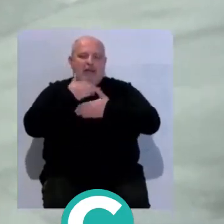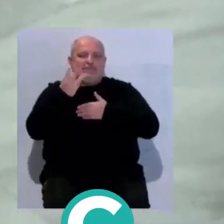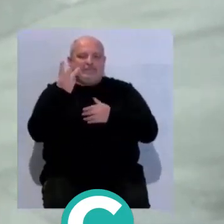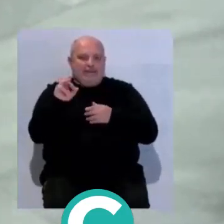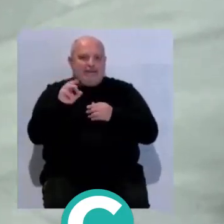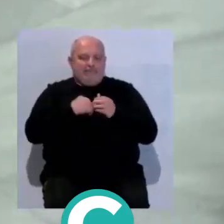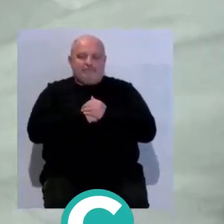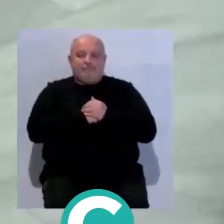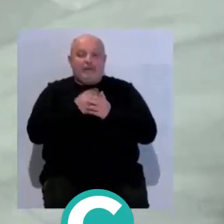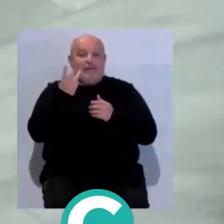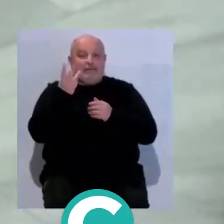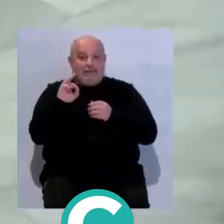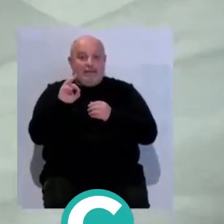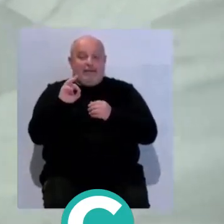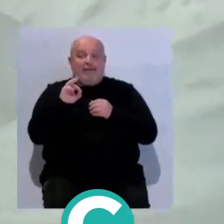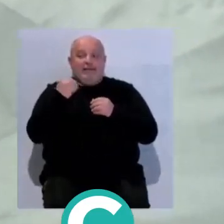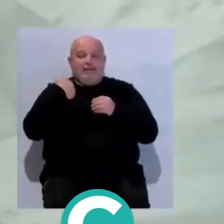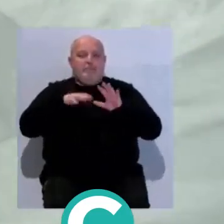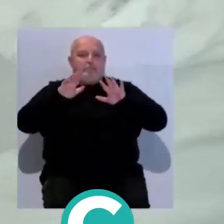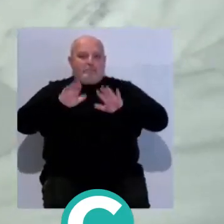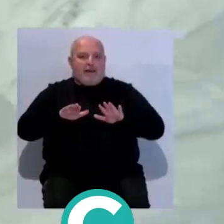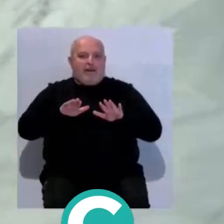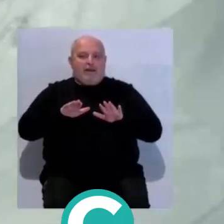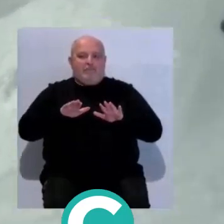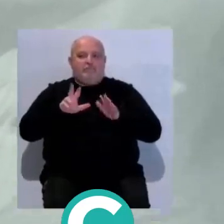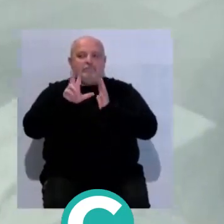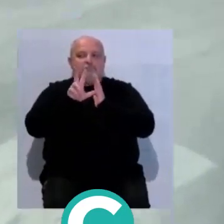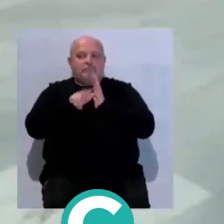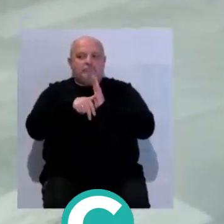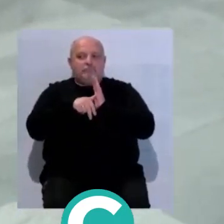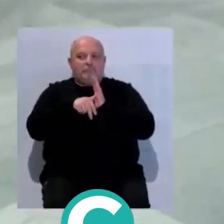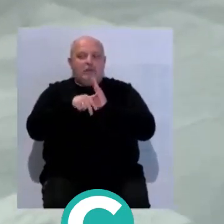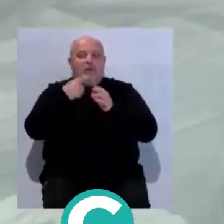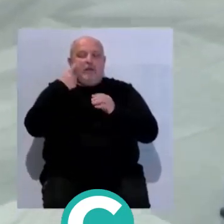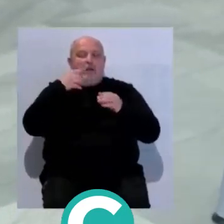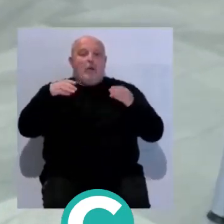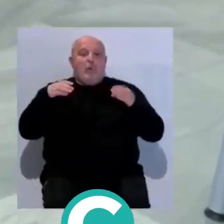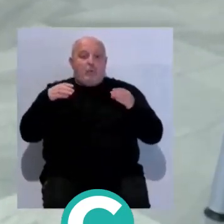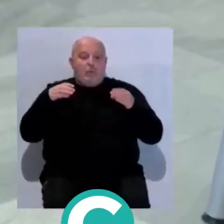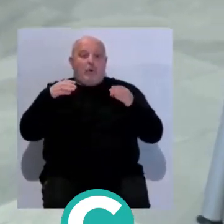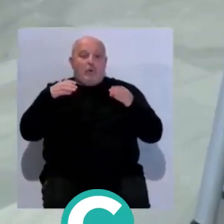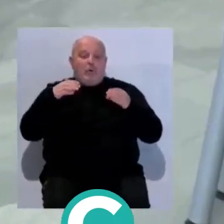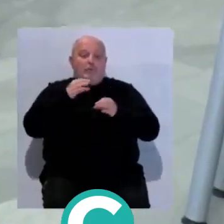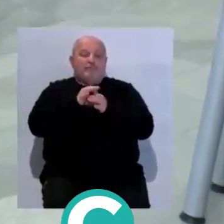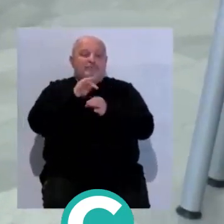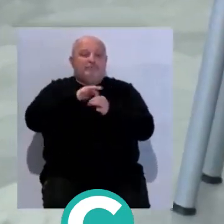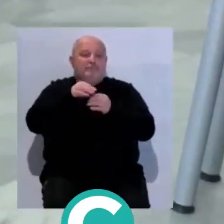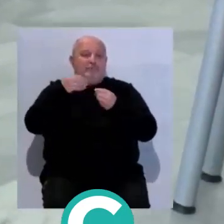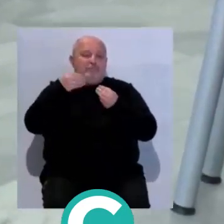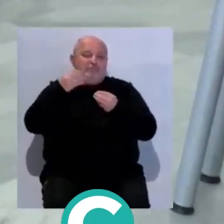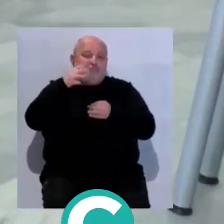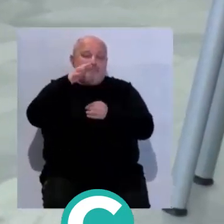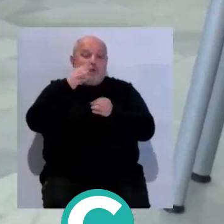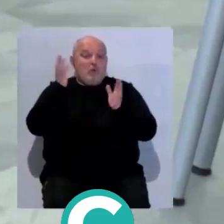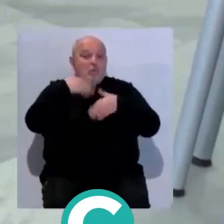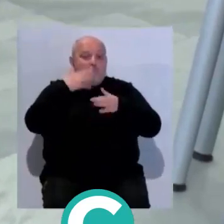30. A las 30, en este caso, pararíamos y sería donde nos iríamos a hacer las insuflaciones si tuviéramos el mecanismo para poder hacerlas. Si